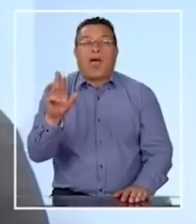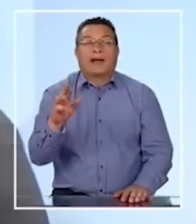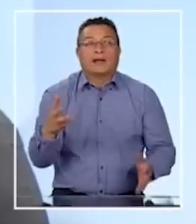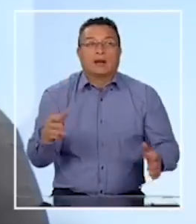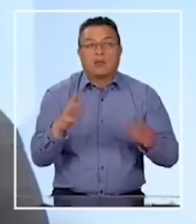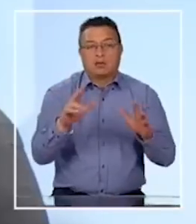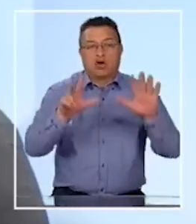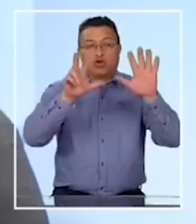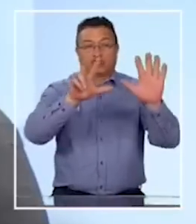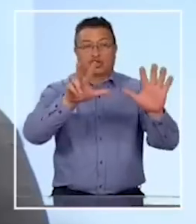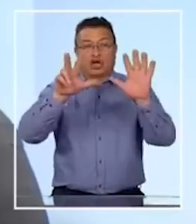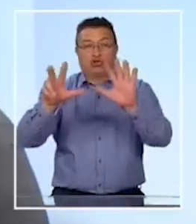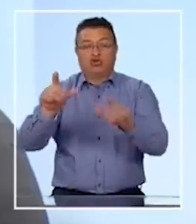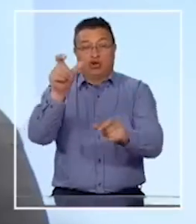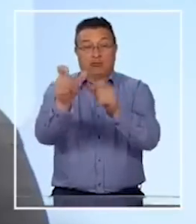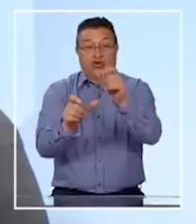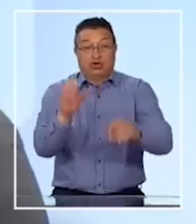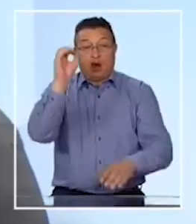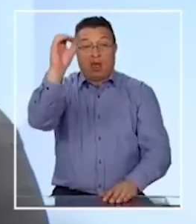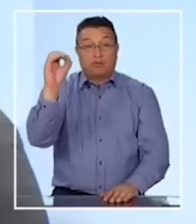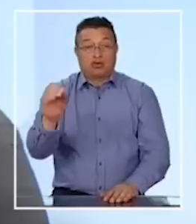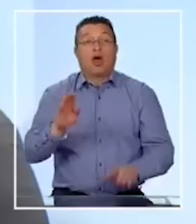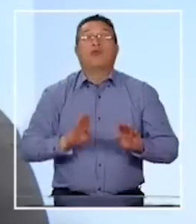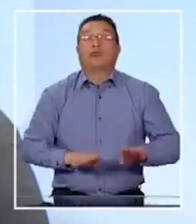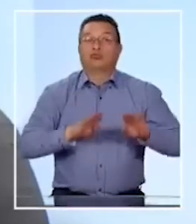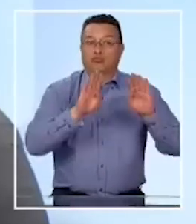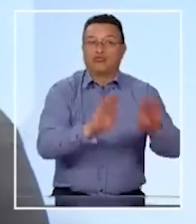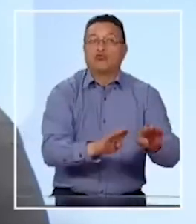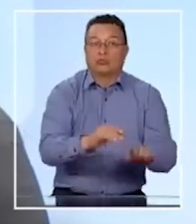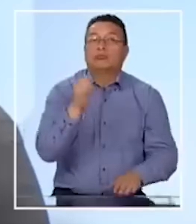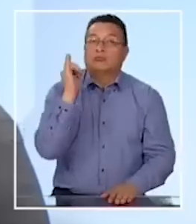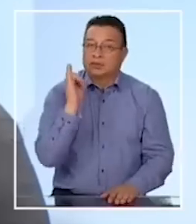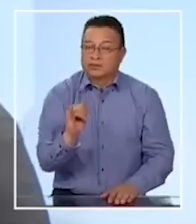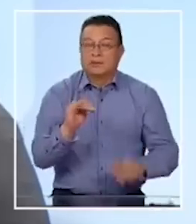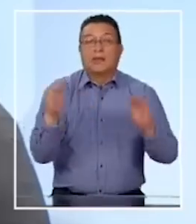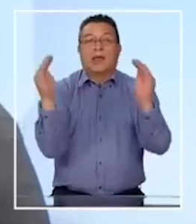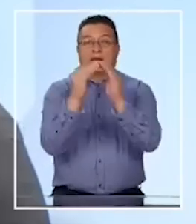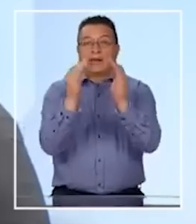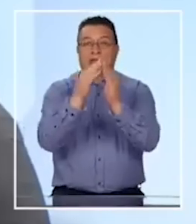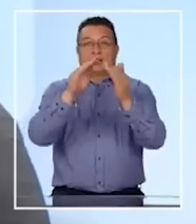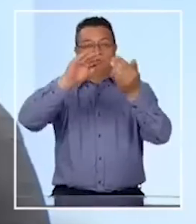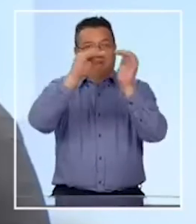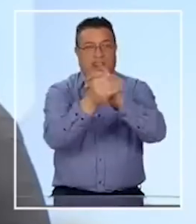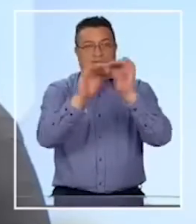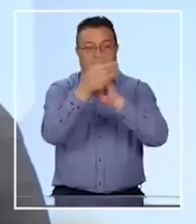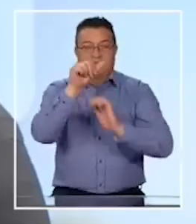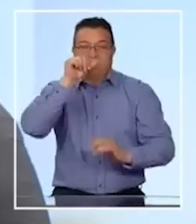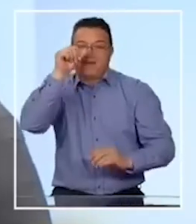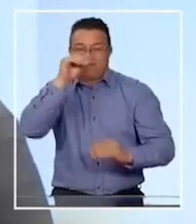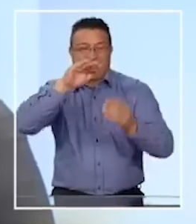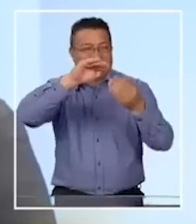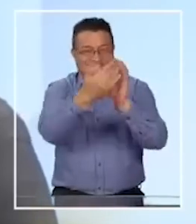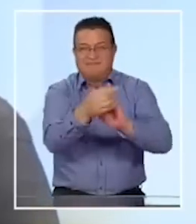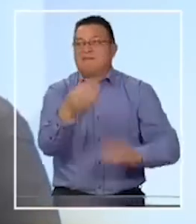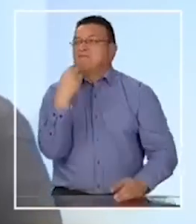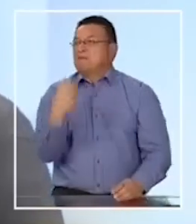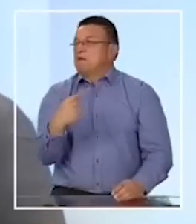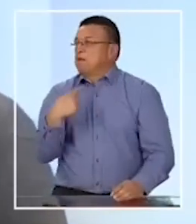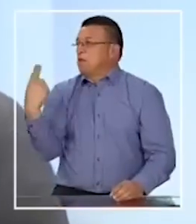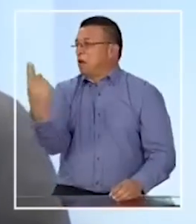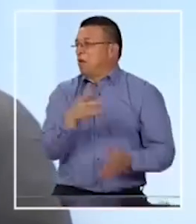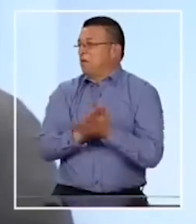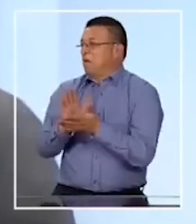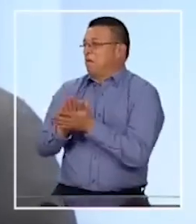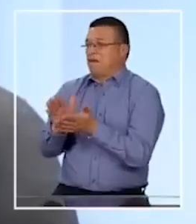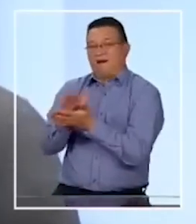cerca de el 88% de las personas están a favor de la demolición de las casas narcos es una medida que la gente que